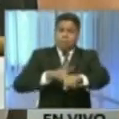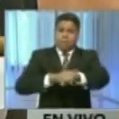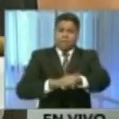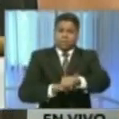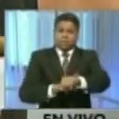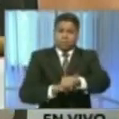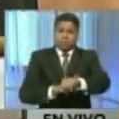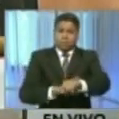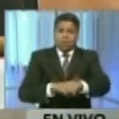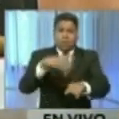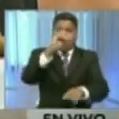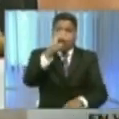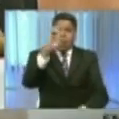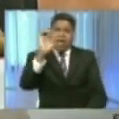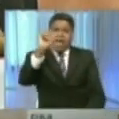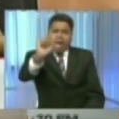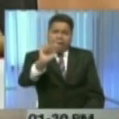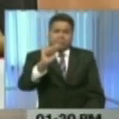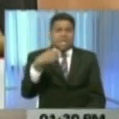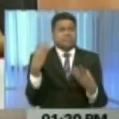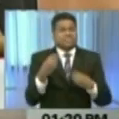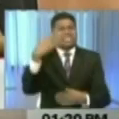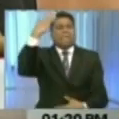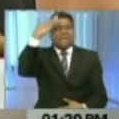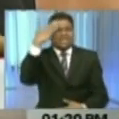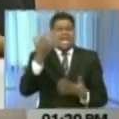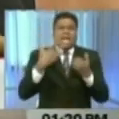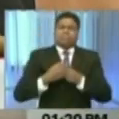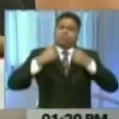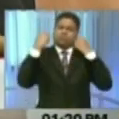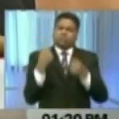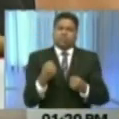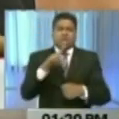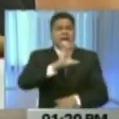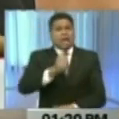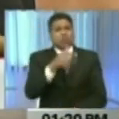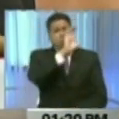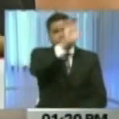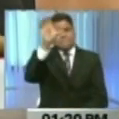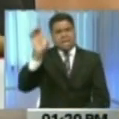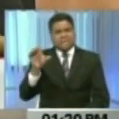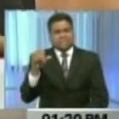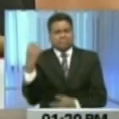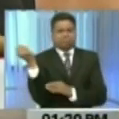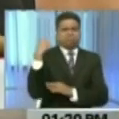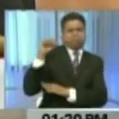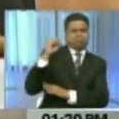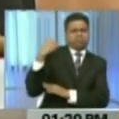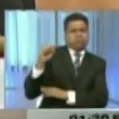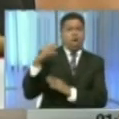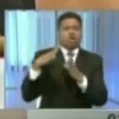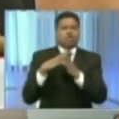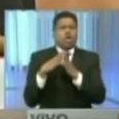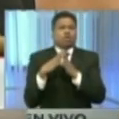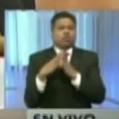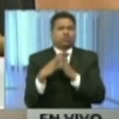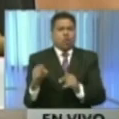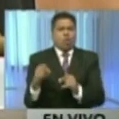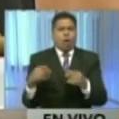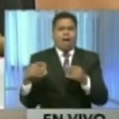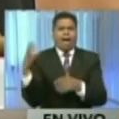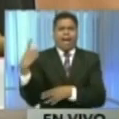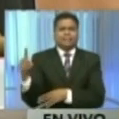Organización de Estados Americanos, entendiendo que hay posiciones de países que últimamente se han virado hacia la derecha y que podrían tratar de